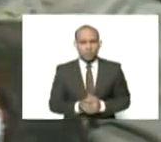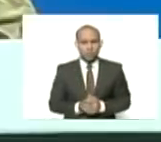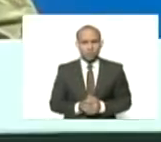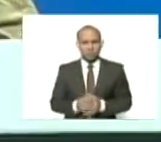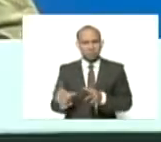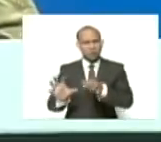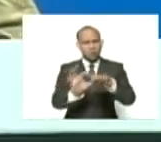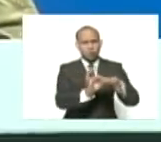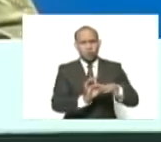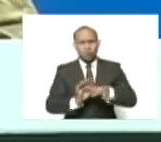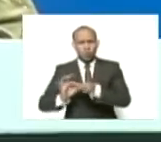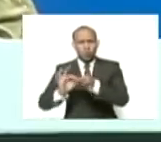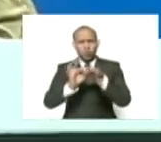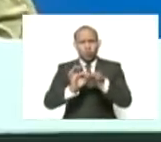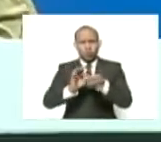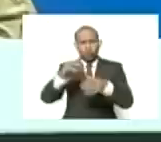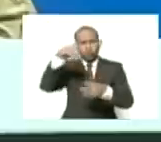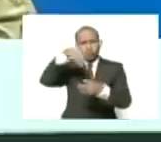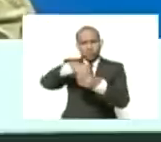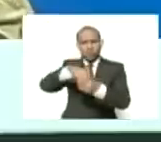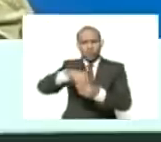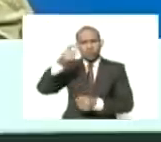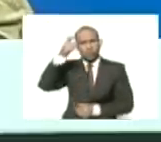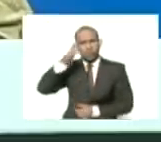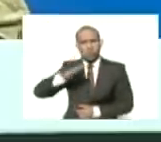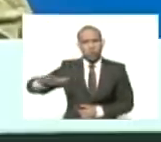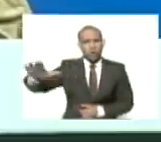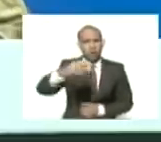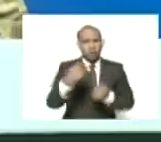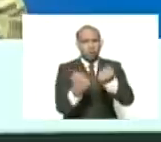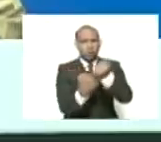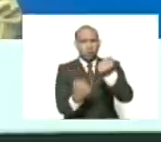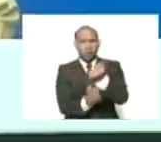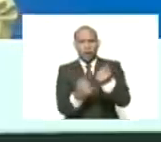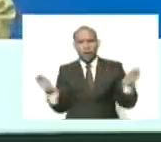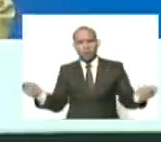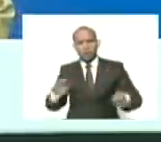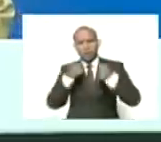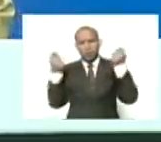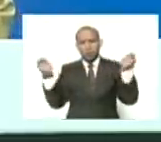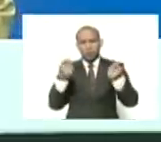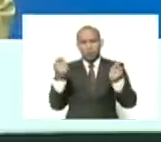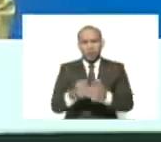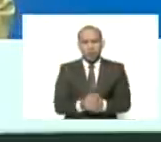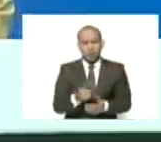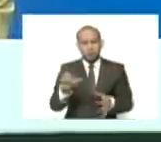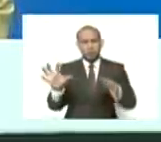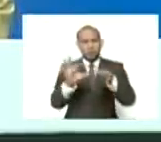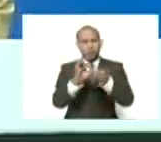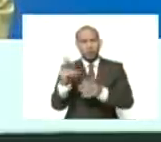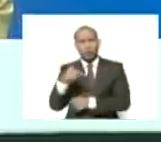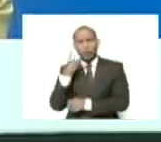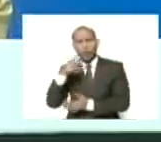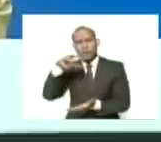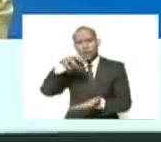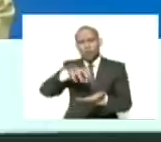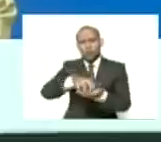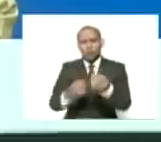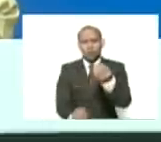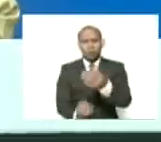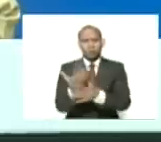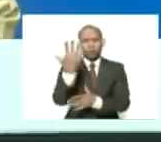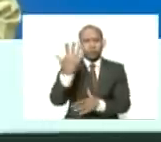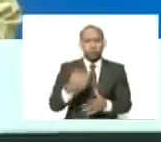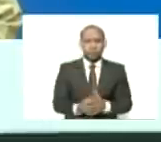unión que se dio en el pueblo, en las bases populares, por el nivel de unión política del Estado fundado en